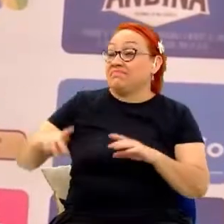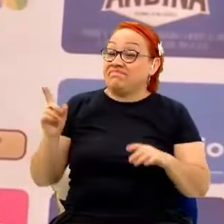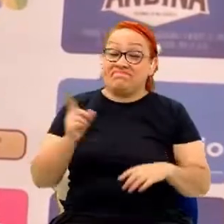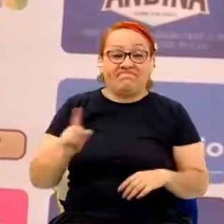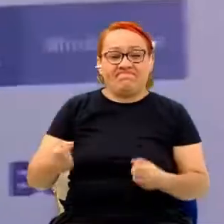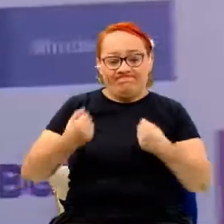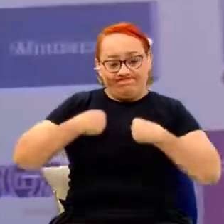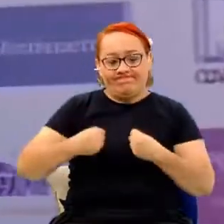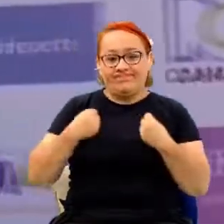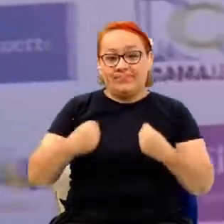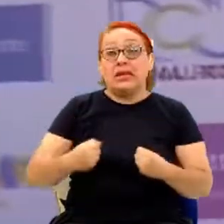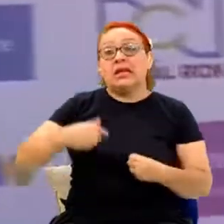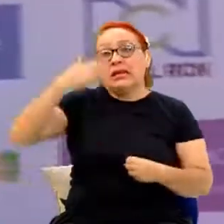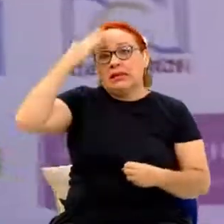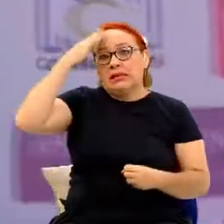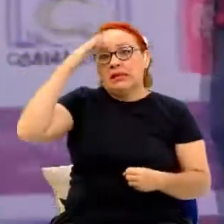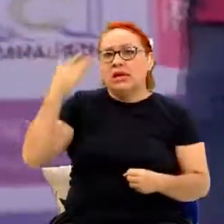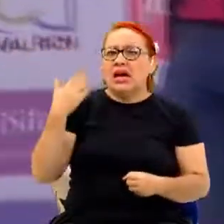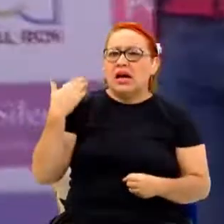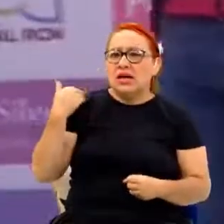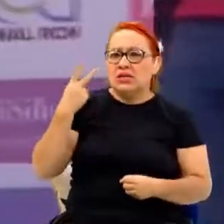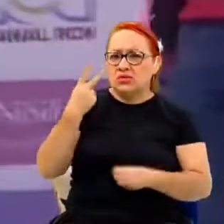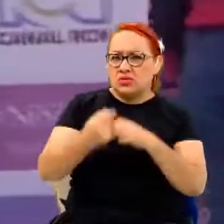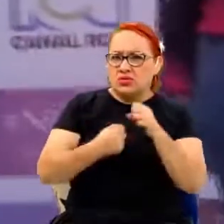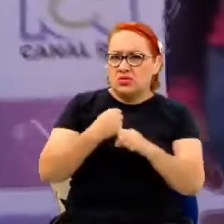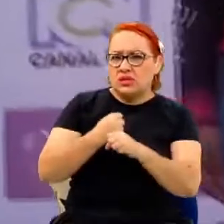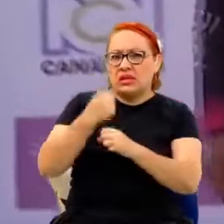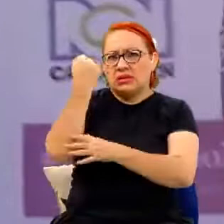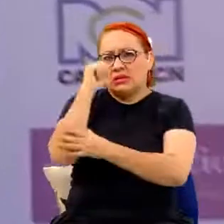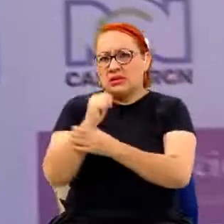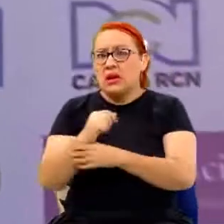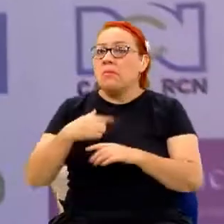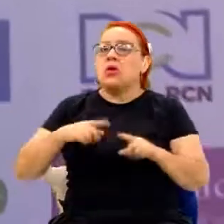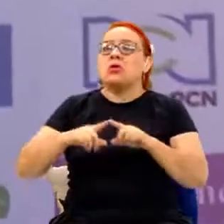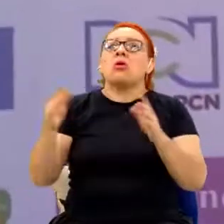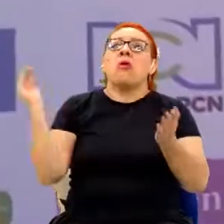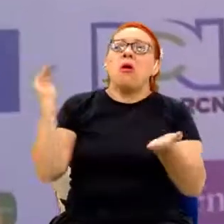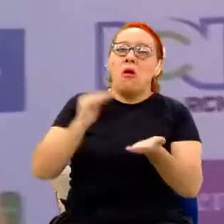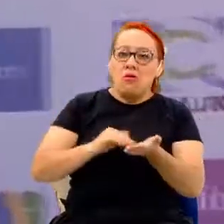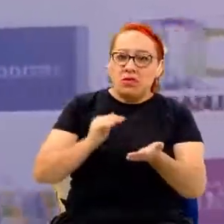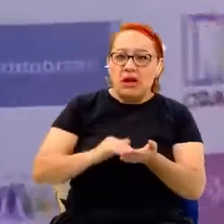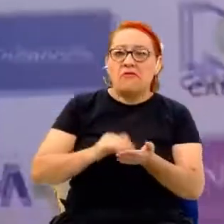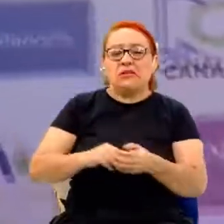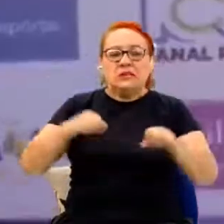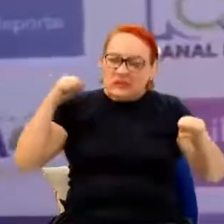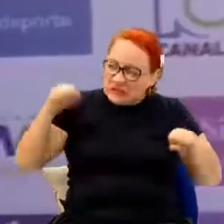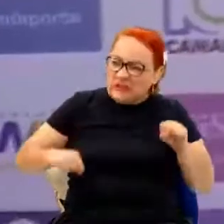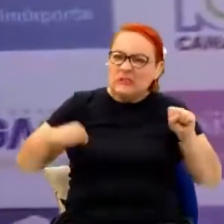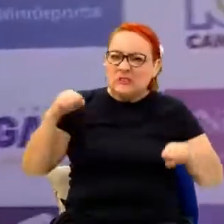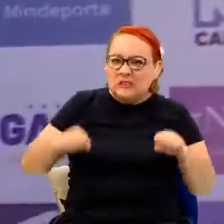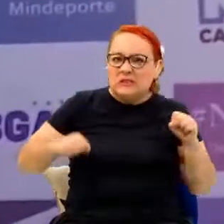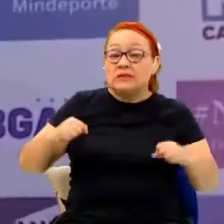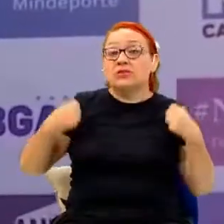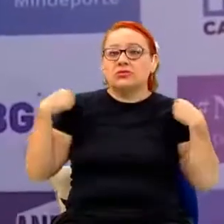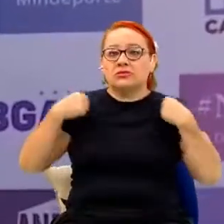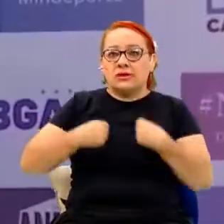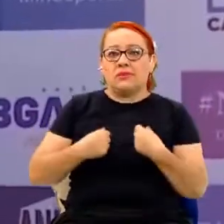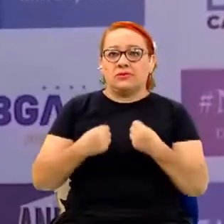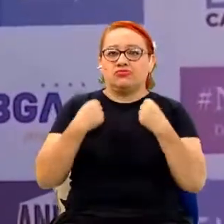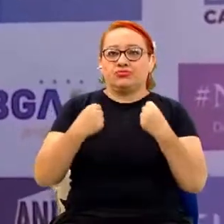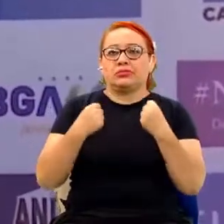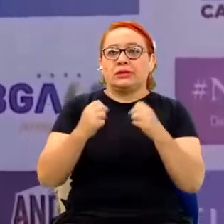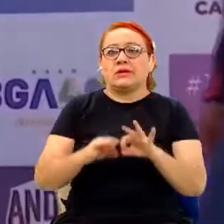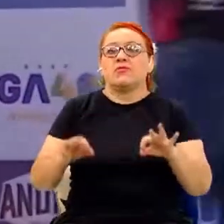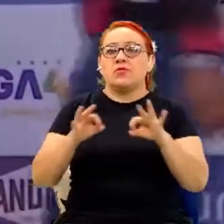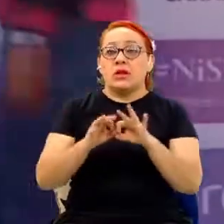pesar de ese bajón que tuve hace unos 2 años, ya estoy acá de nuevo con las punteras, llevando una camiseta muy importante,